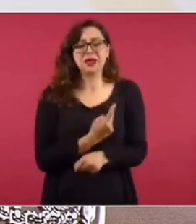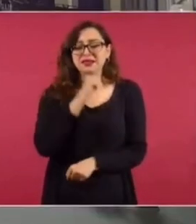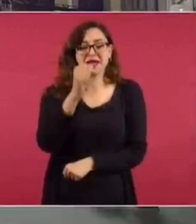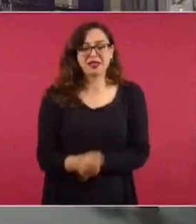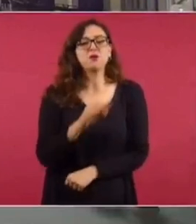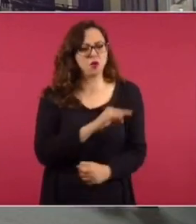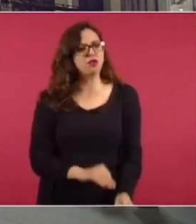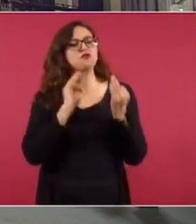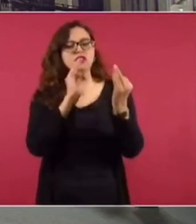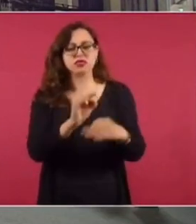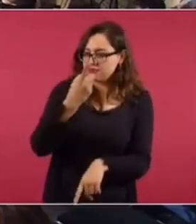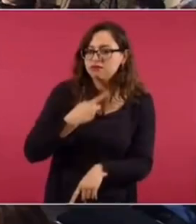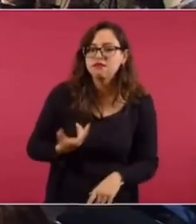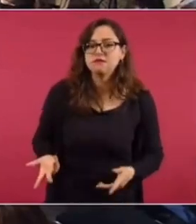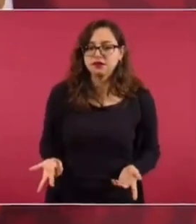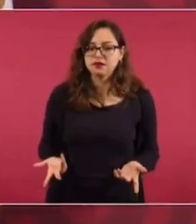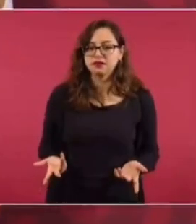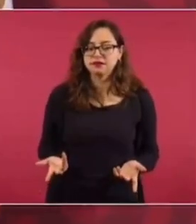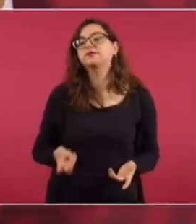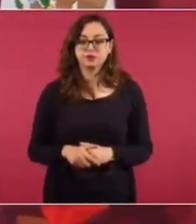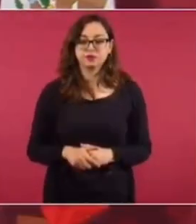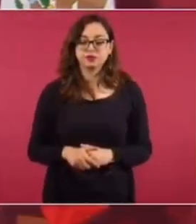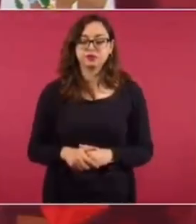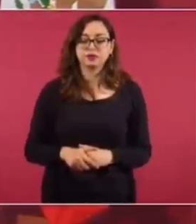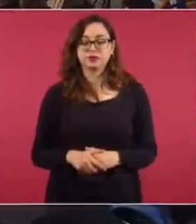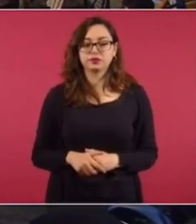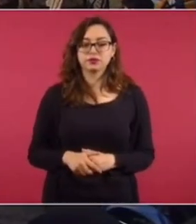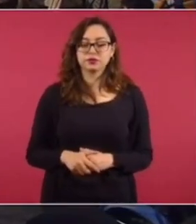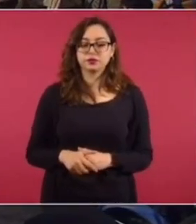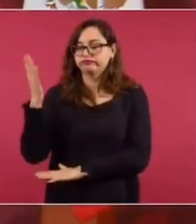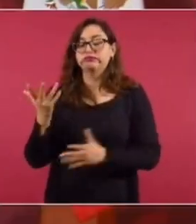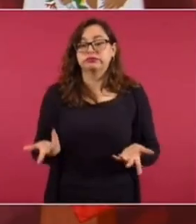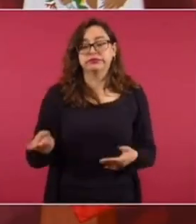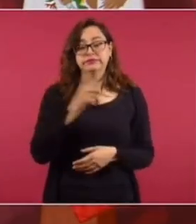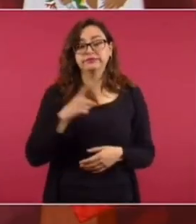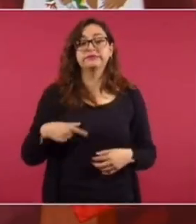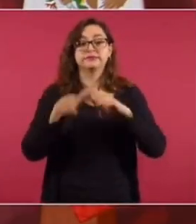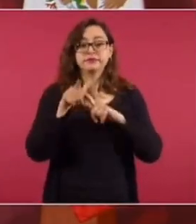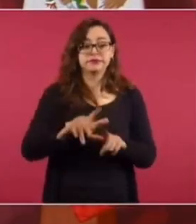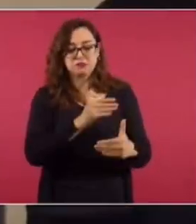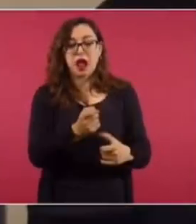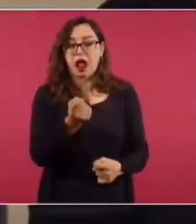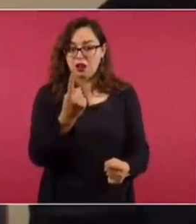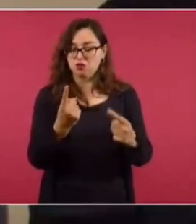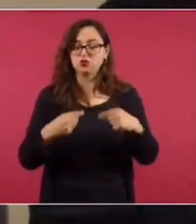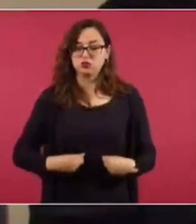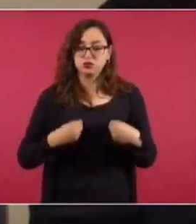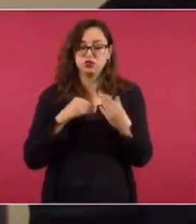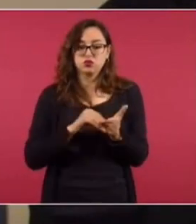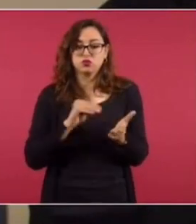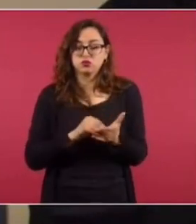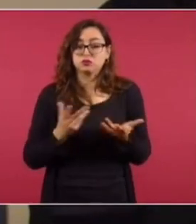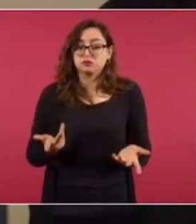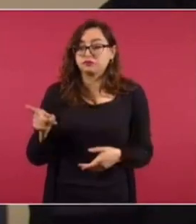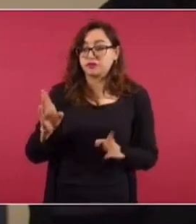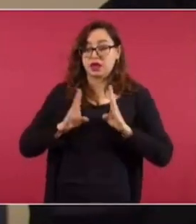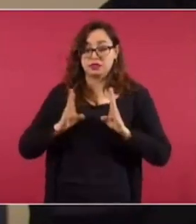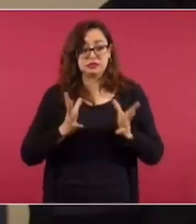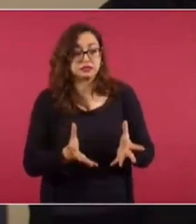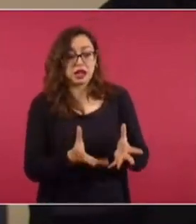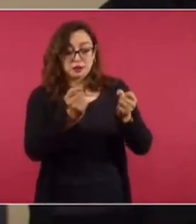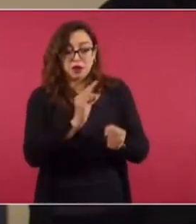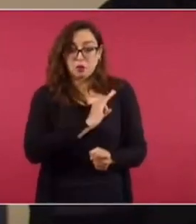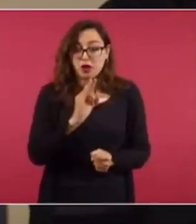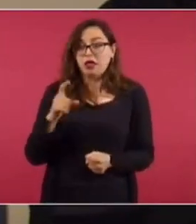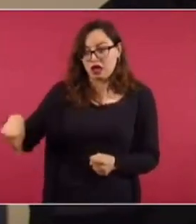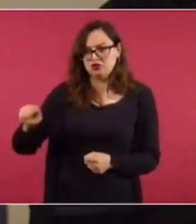protector, la honestidad. Ya vamos a continuar con la búsqueda y seguir con toda la investigación. Si el Ejército hubiera podido salvarlos, presidente, considerando